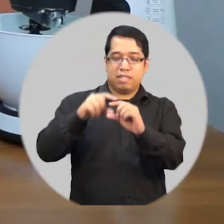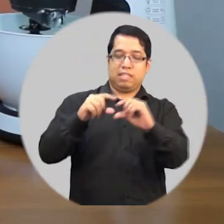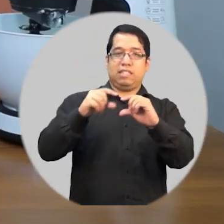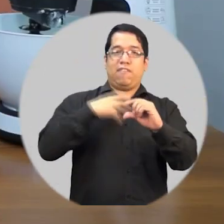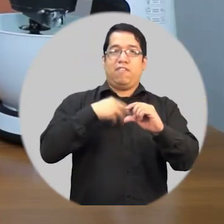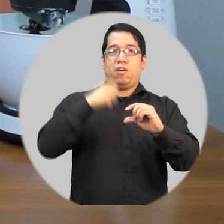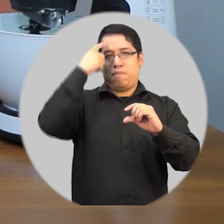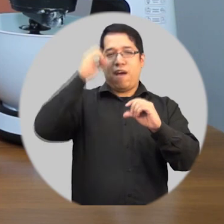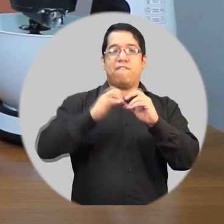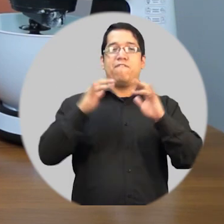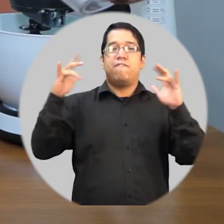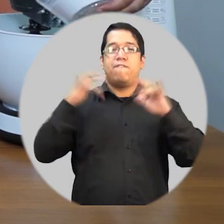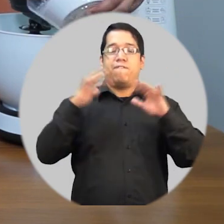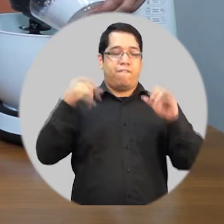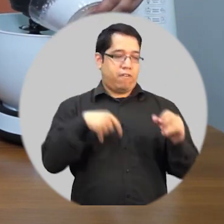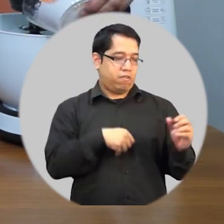brille